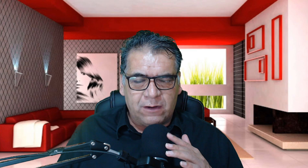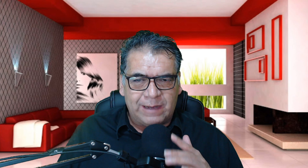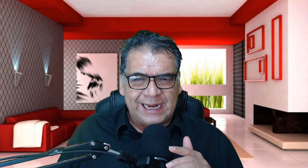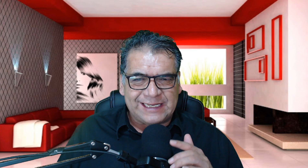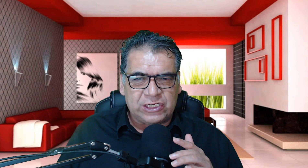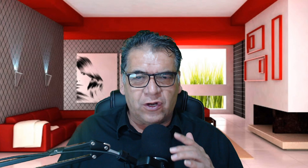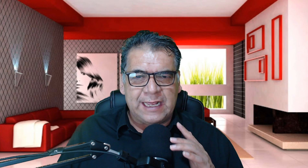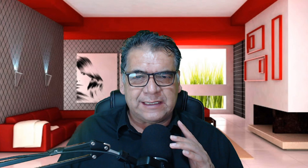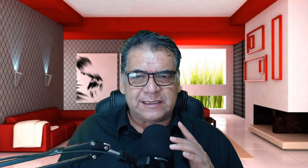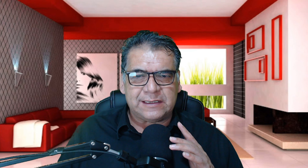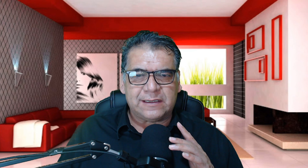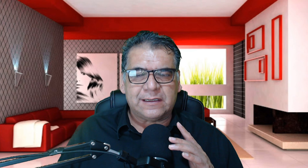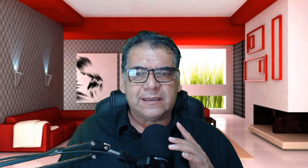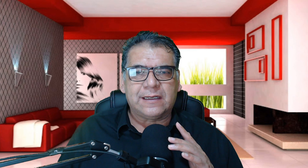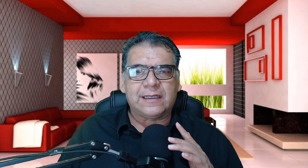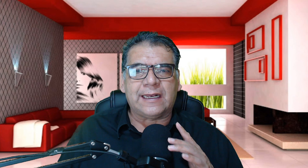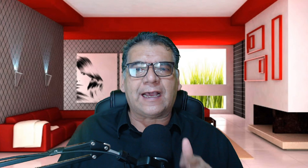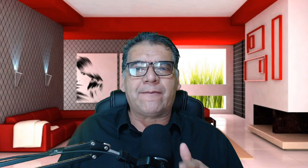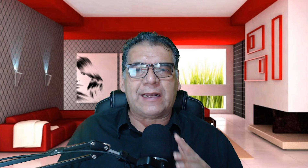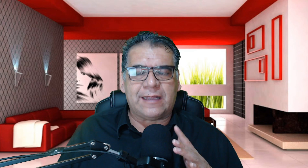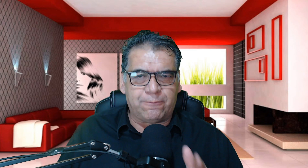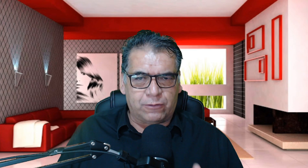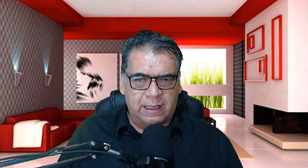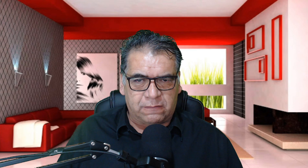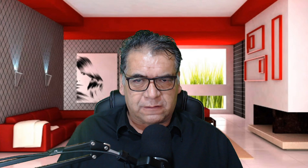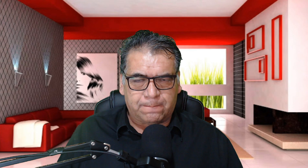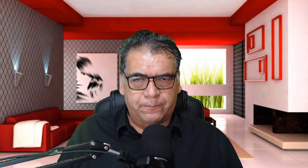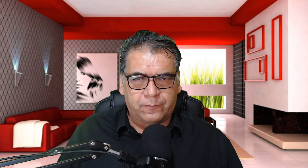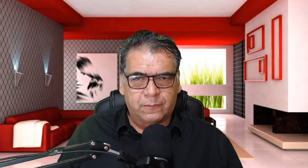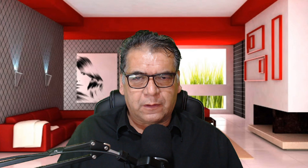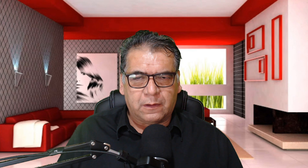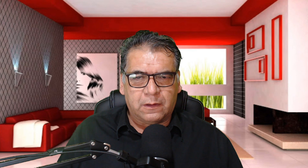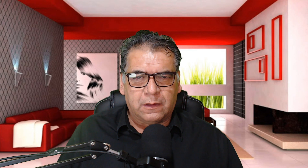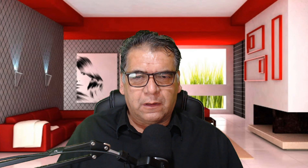ya no va a las sesiones en la Cámara de Diputados.